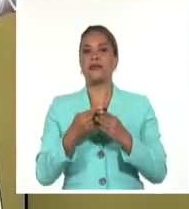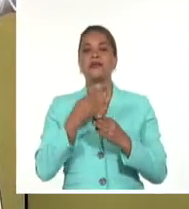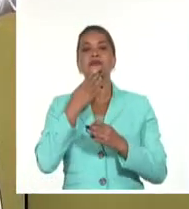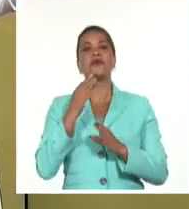buenas tardes